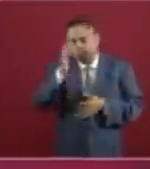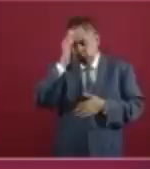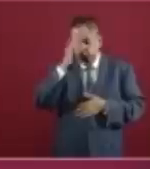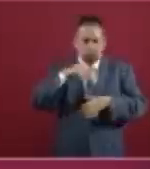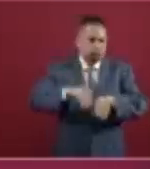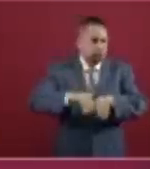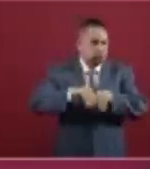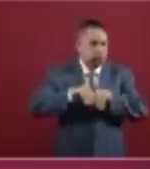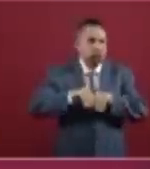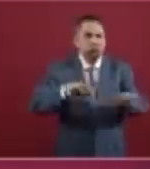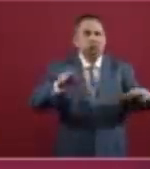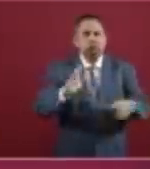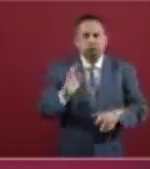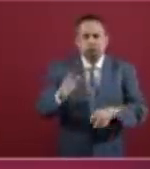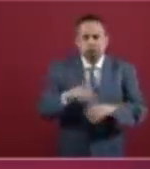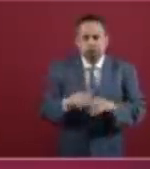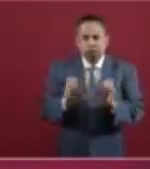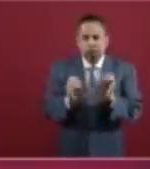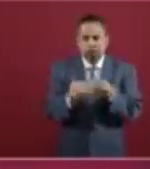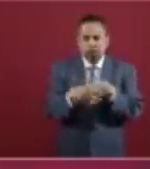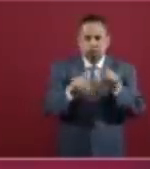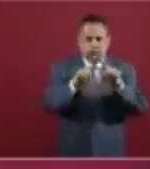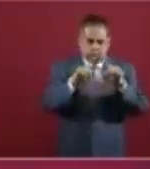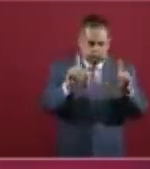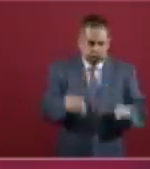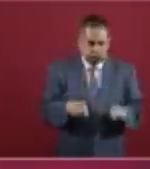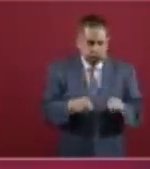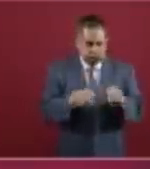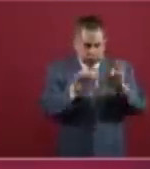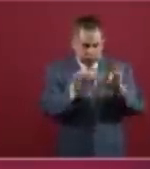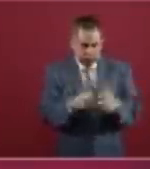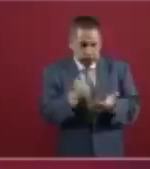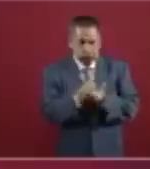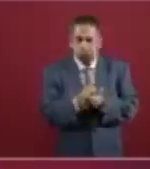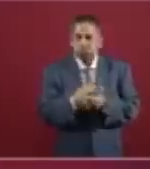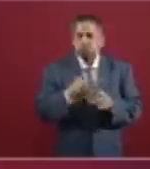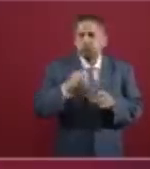un oficio a las áreas